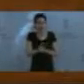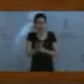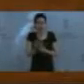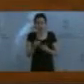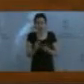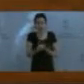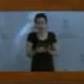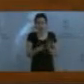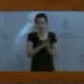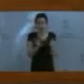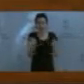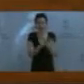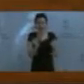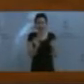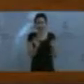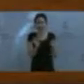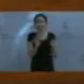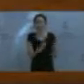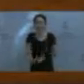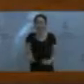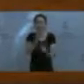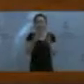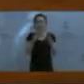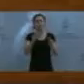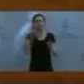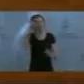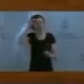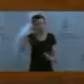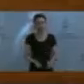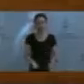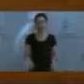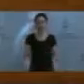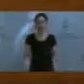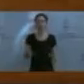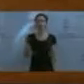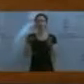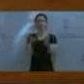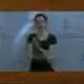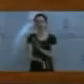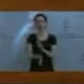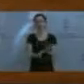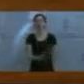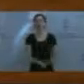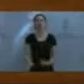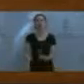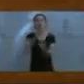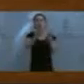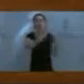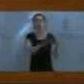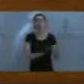ley defendiendo lo que cree. Eso sí es un camelo político. Eso sí es un camelo político.